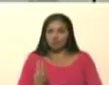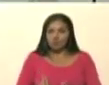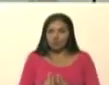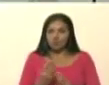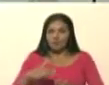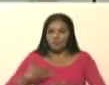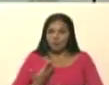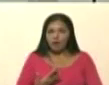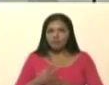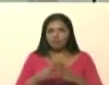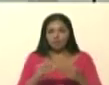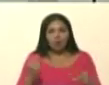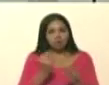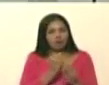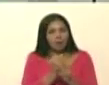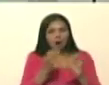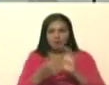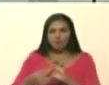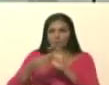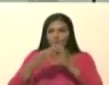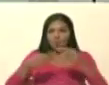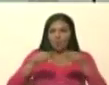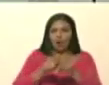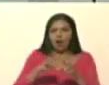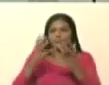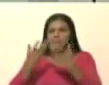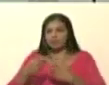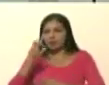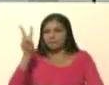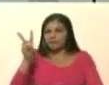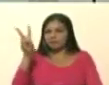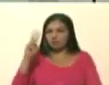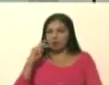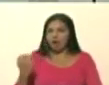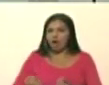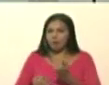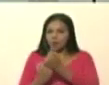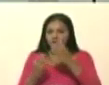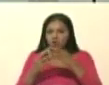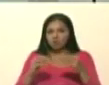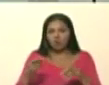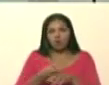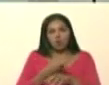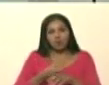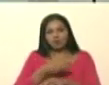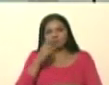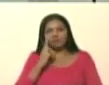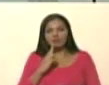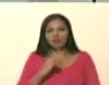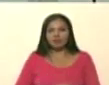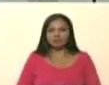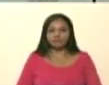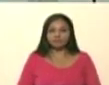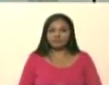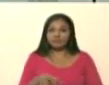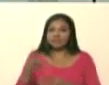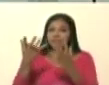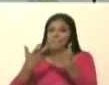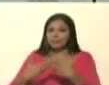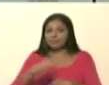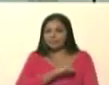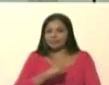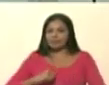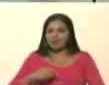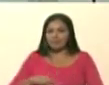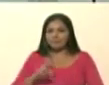vamos al trabajo conjunto empresarios de venezuela cuenten con todo mi apoyo y del gobierno bolivariano para que la empresa privada en venezuela